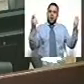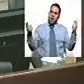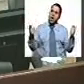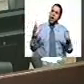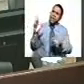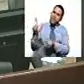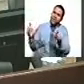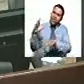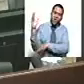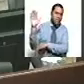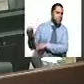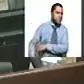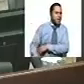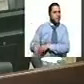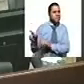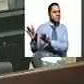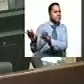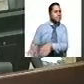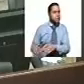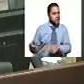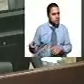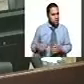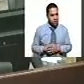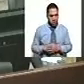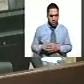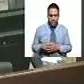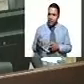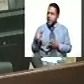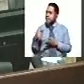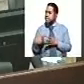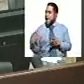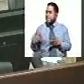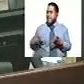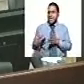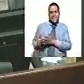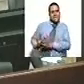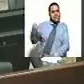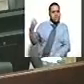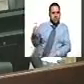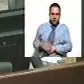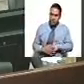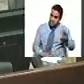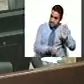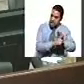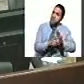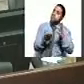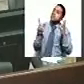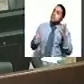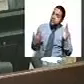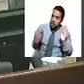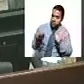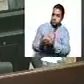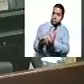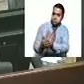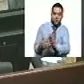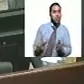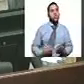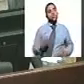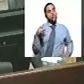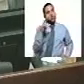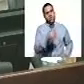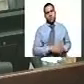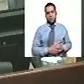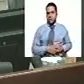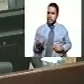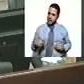vetado esos cuatro bienes sociales a los colombianos que esta ley quería que se garantizaran desde que este proyecto se